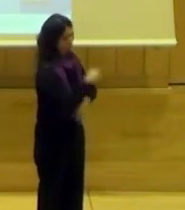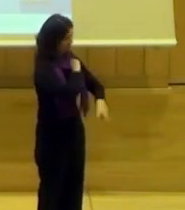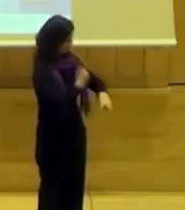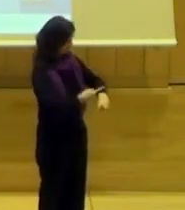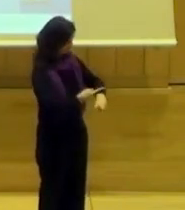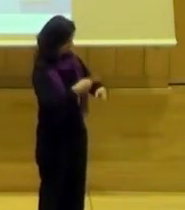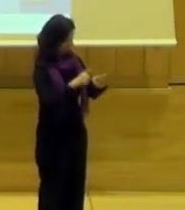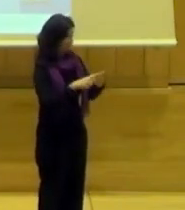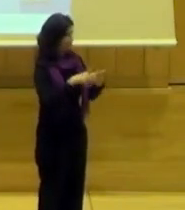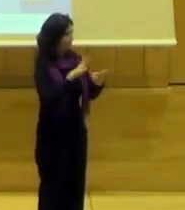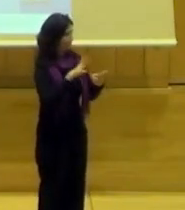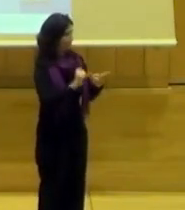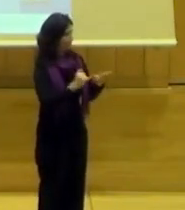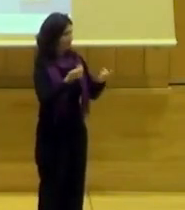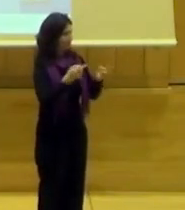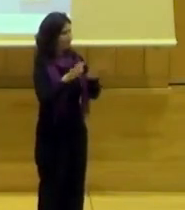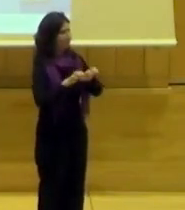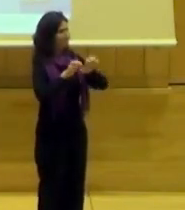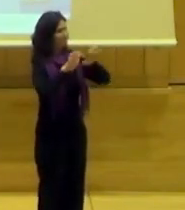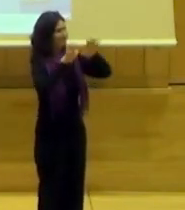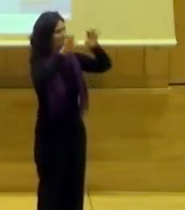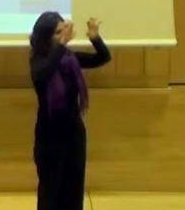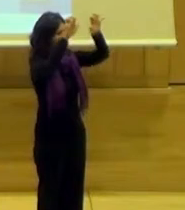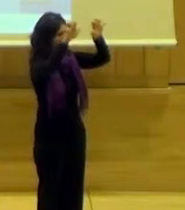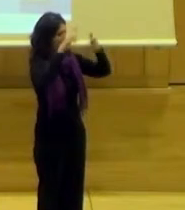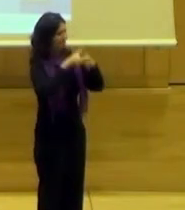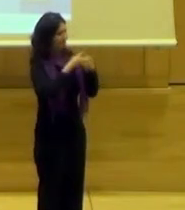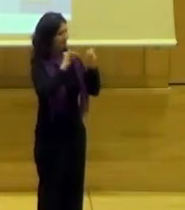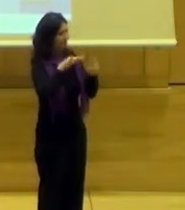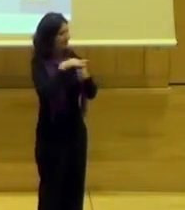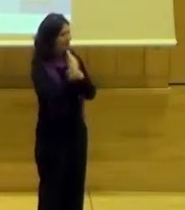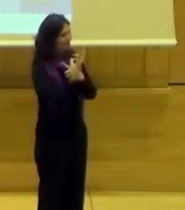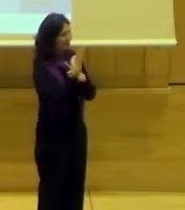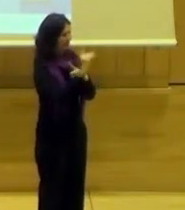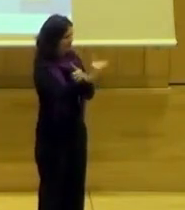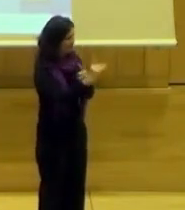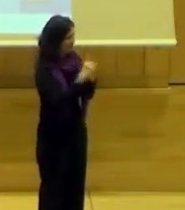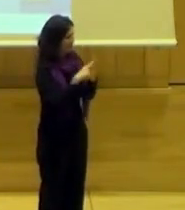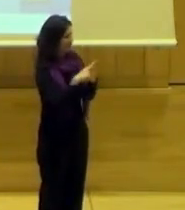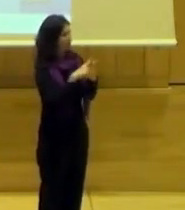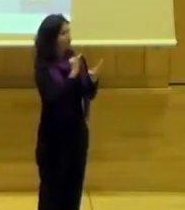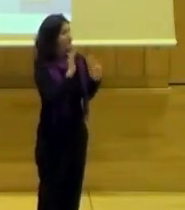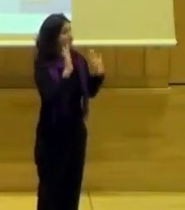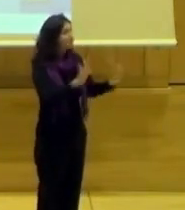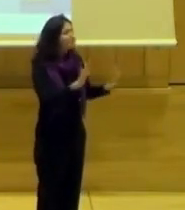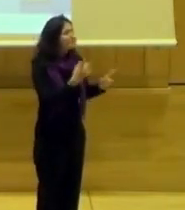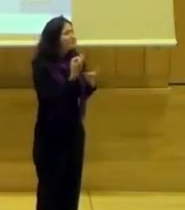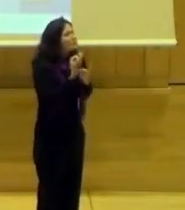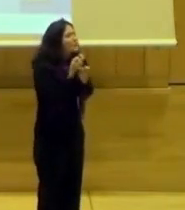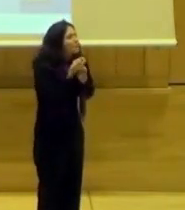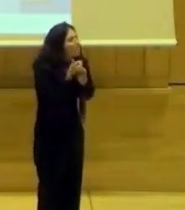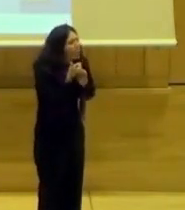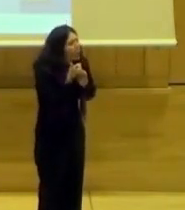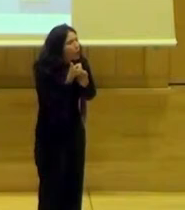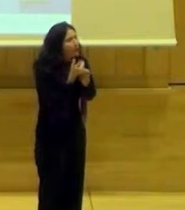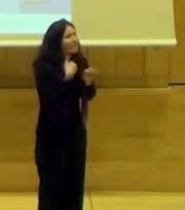deporte, pero que muestran perfiles de elevaciones, fotografías y entornos en tres dimensiones, pero que sin embargo les faltaba un